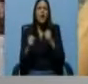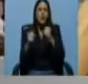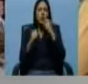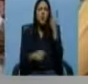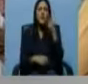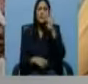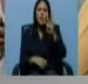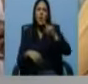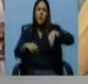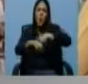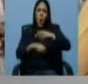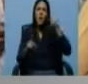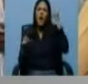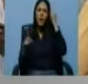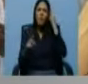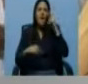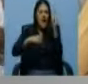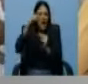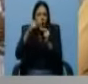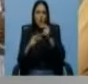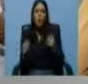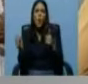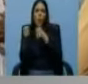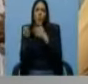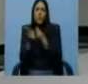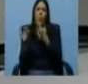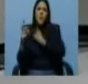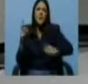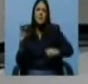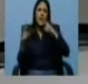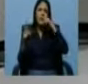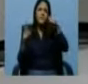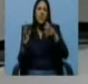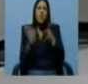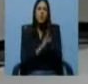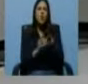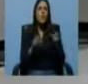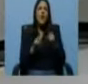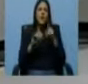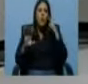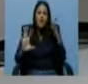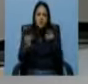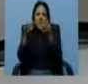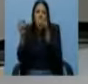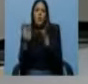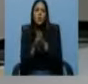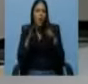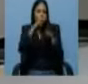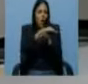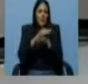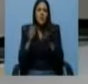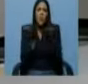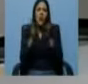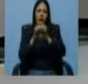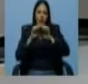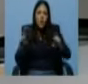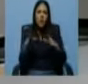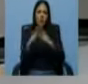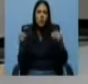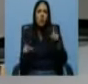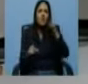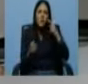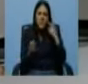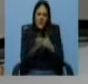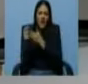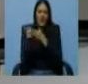en construcción junto al presidente Nicolás Maduro de este proceso de rescate de los planteles educativos de guiatura también sobre